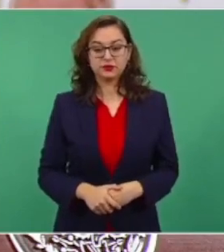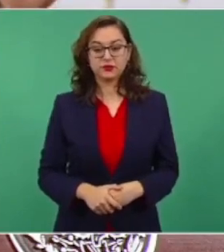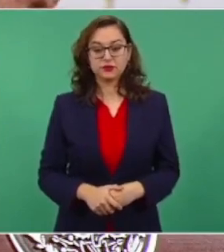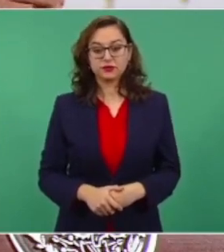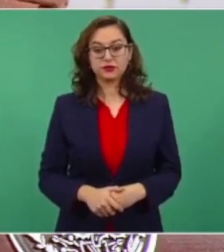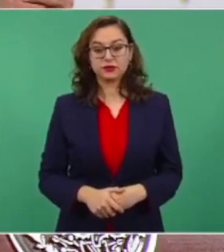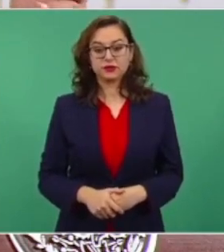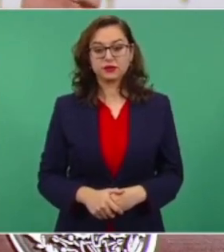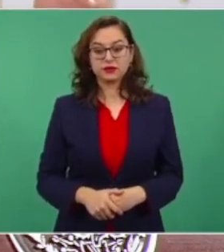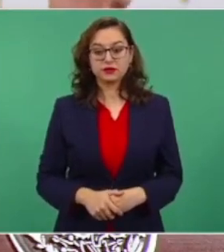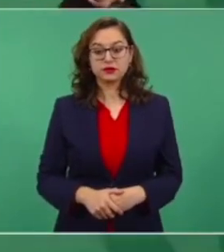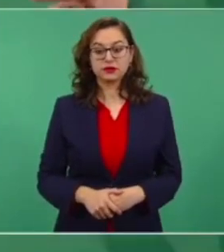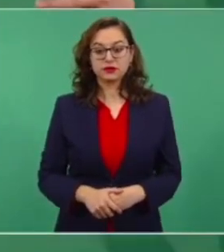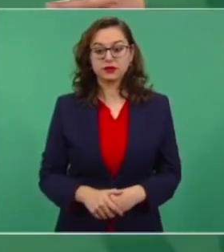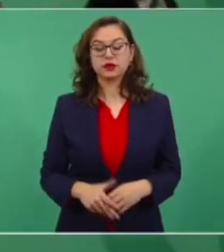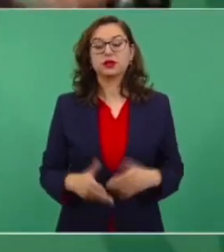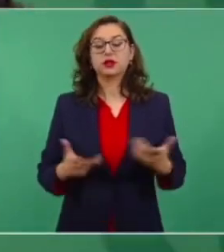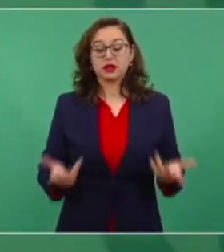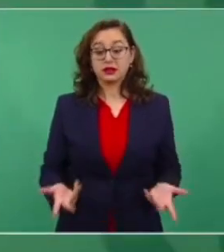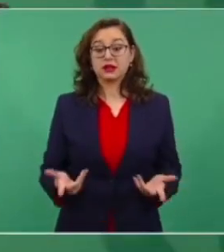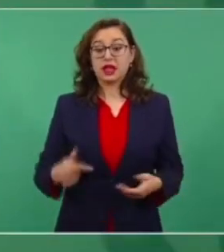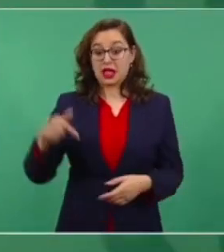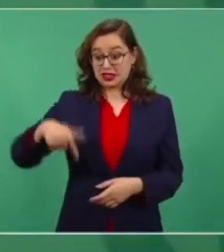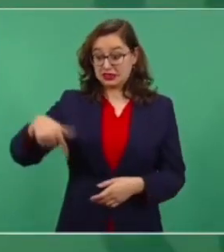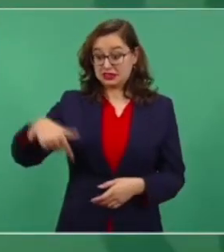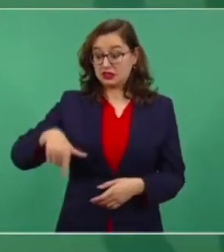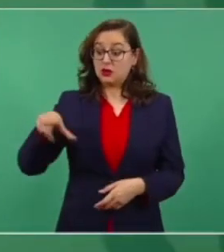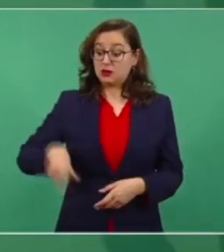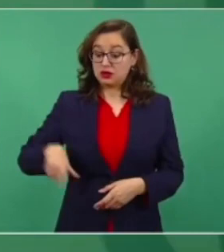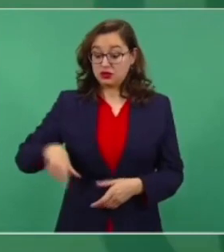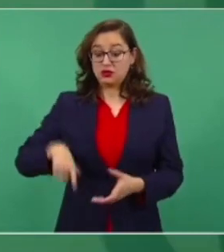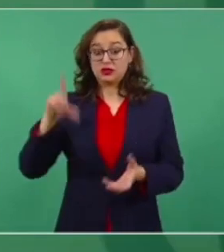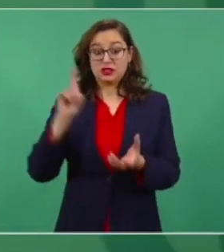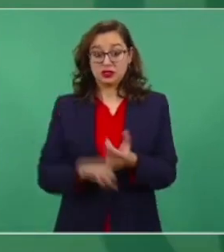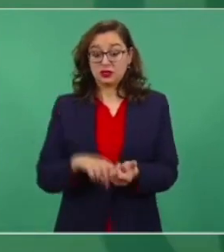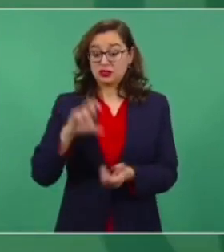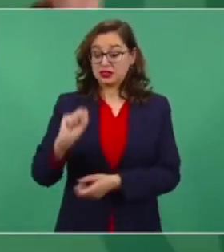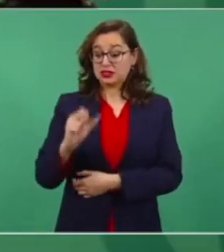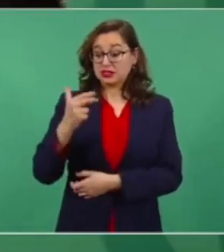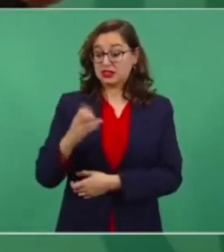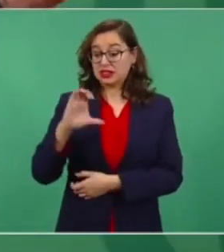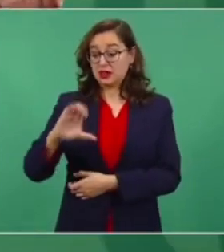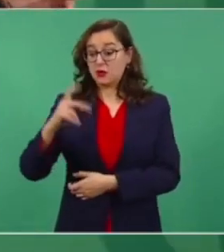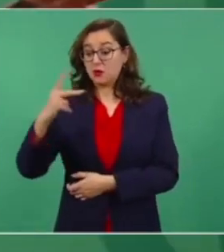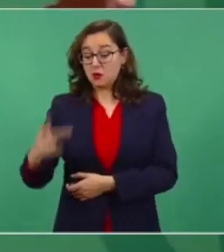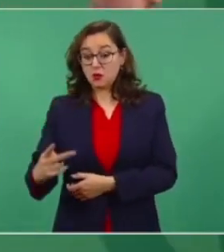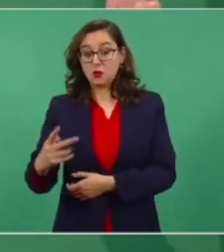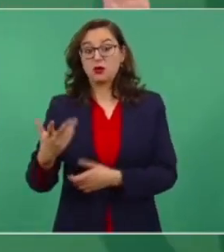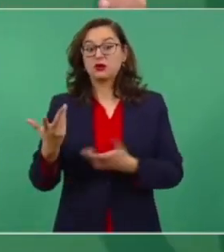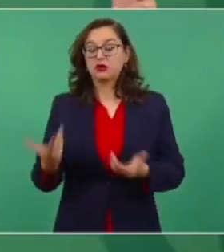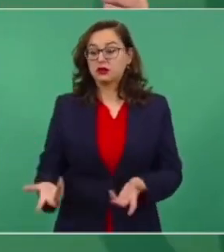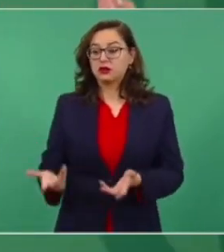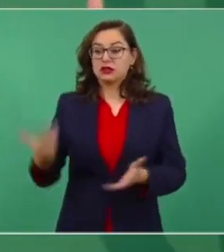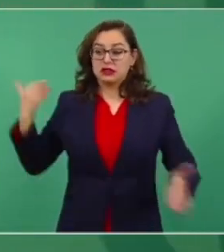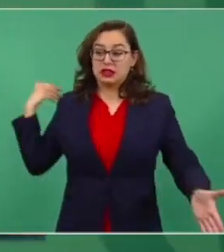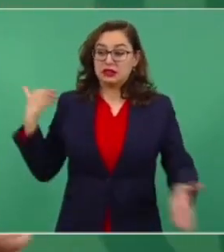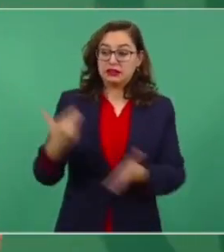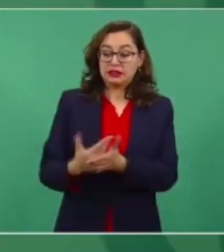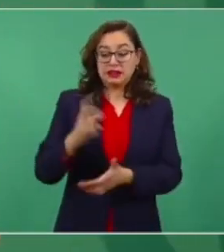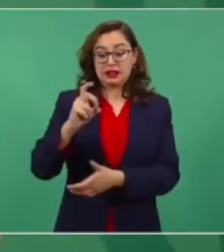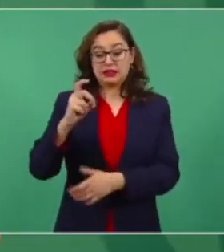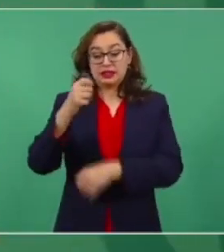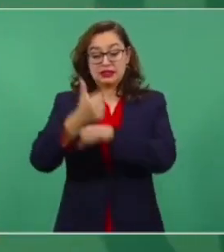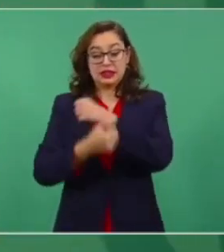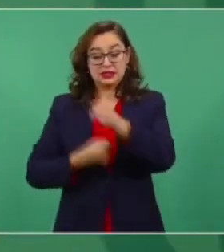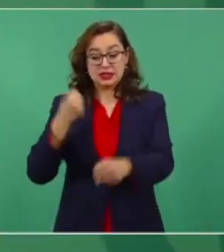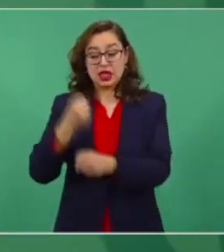Entonces nos costó incluso en Hacienda, aquí adentro, porque fueron 36 años de política neoliberal.